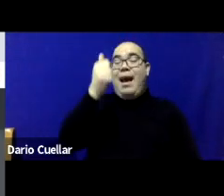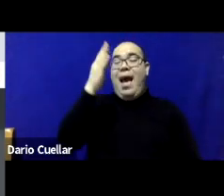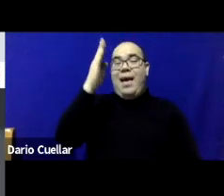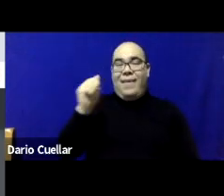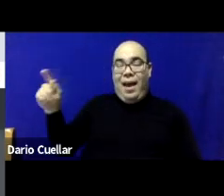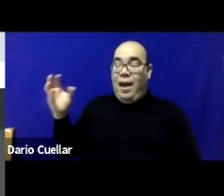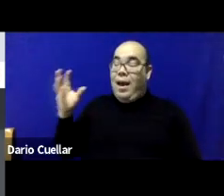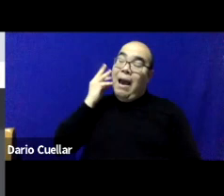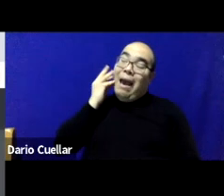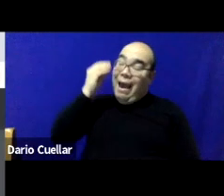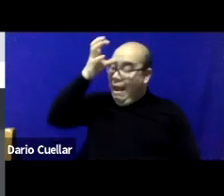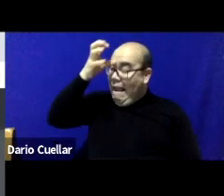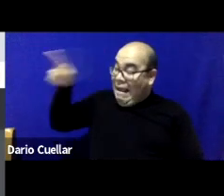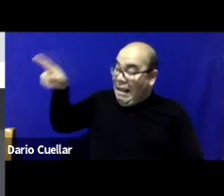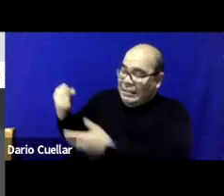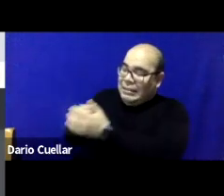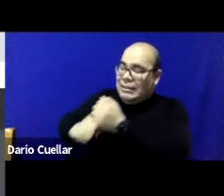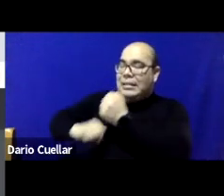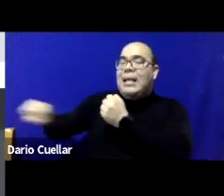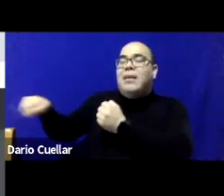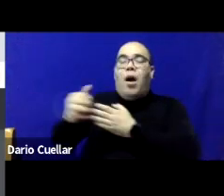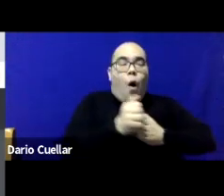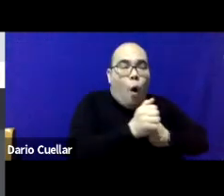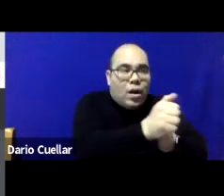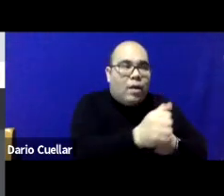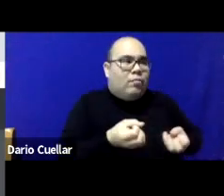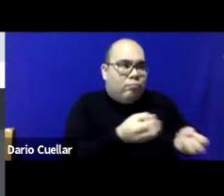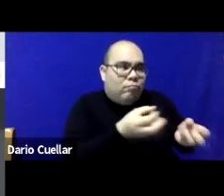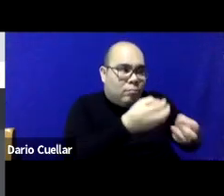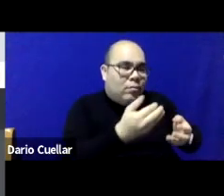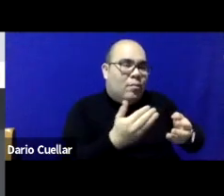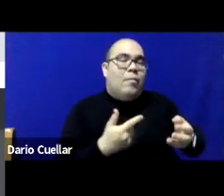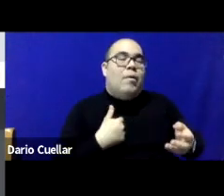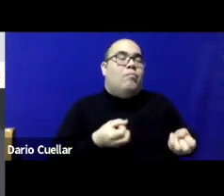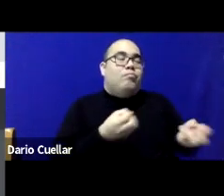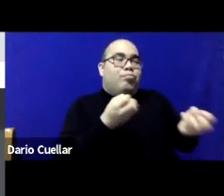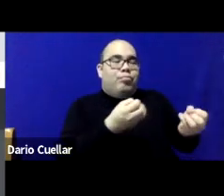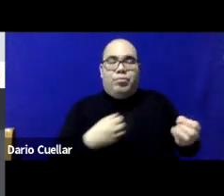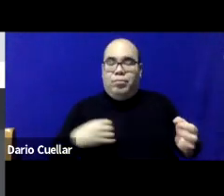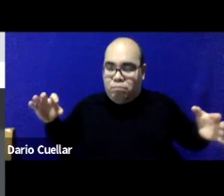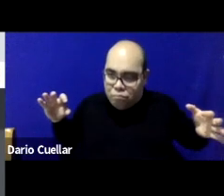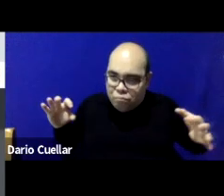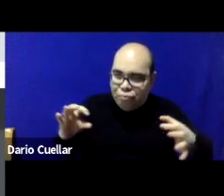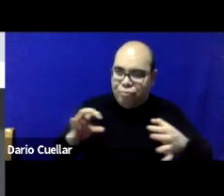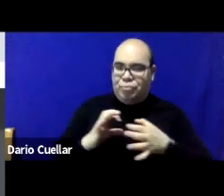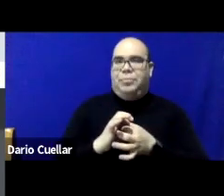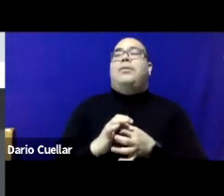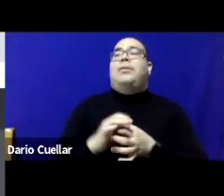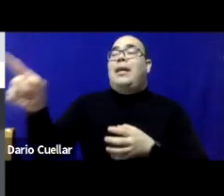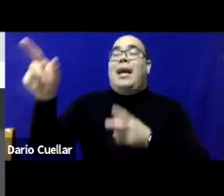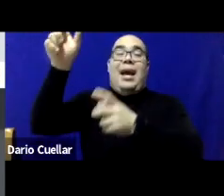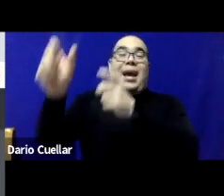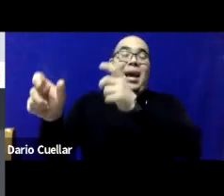los oriente y que sea ese puente y ese mediador para que realmente logre esta articulación con el psicólogo educativo. Para